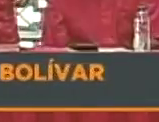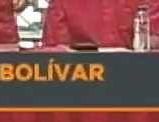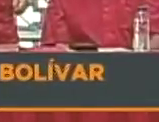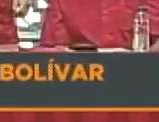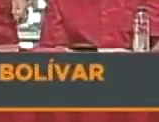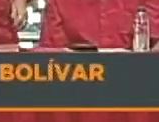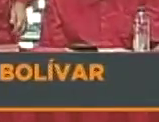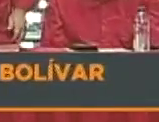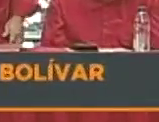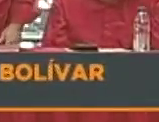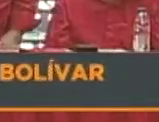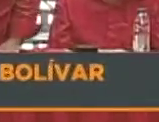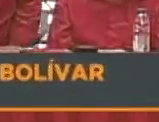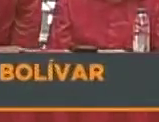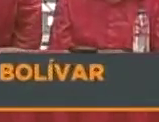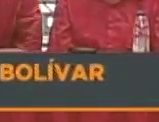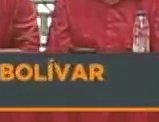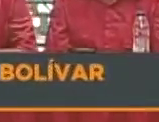importa.